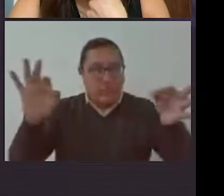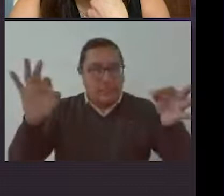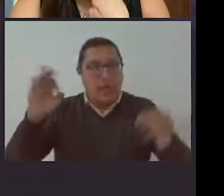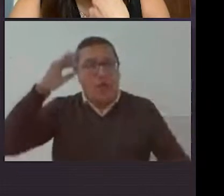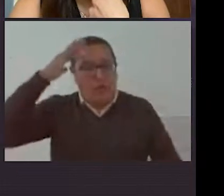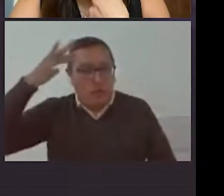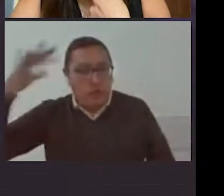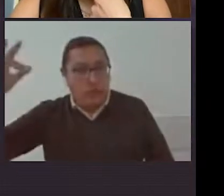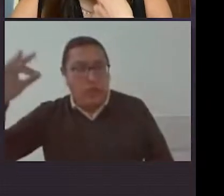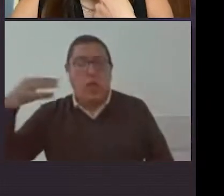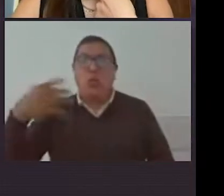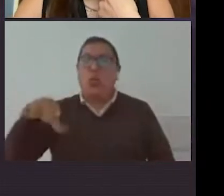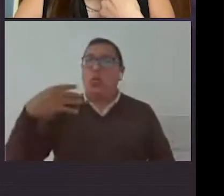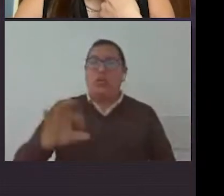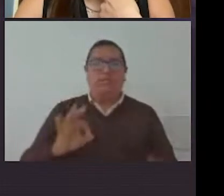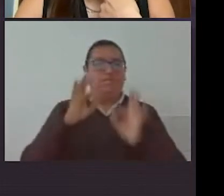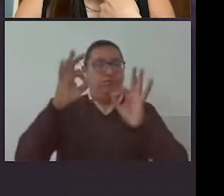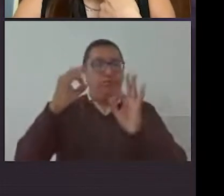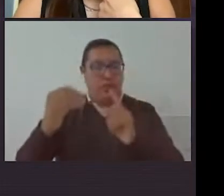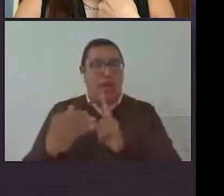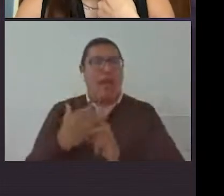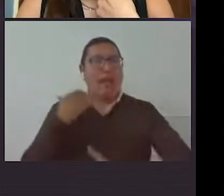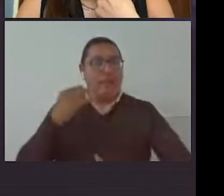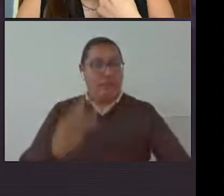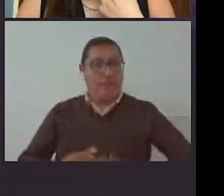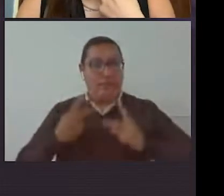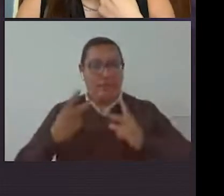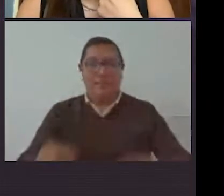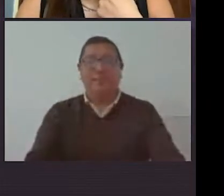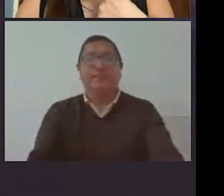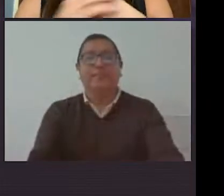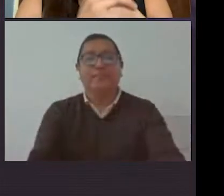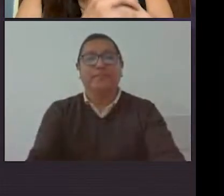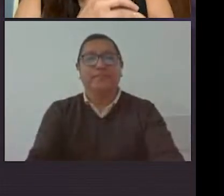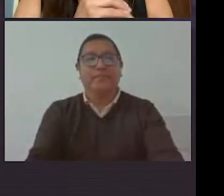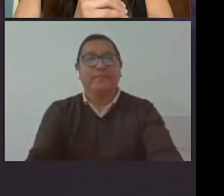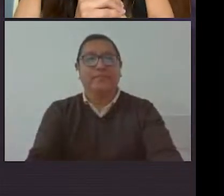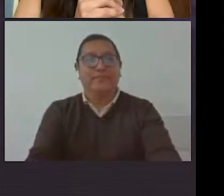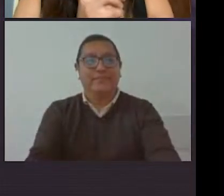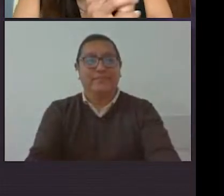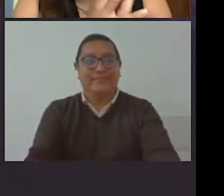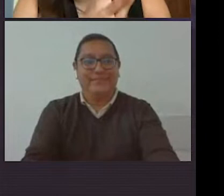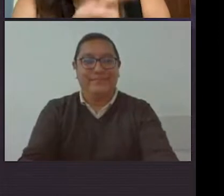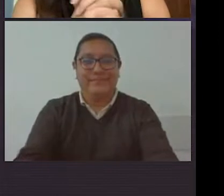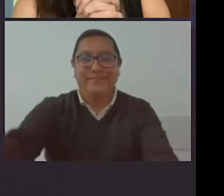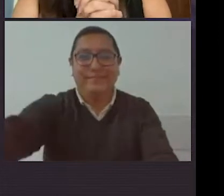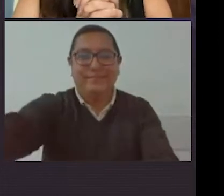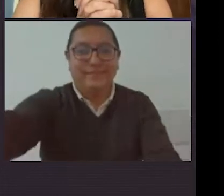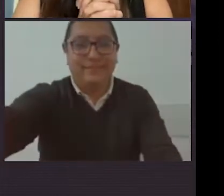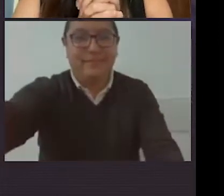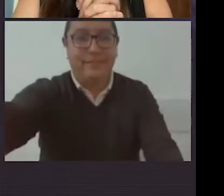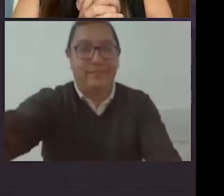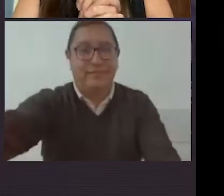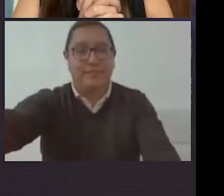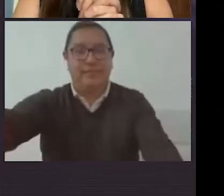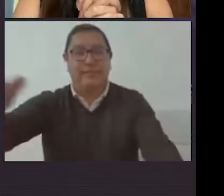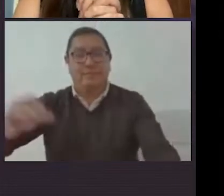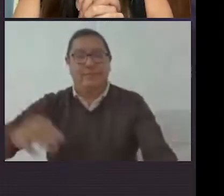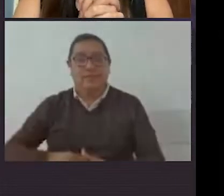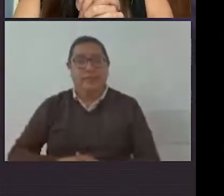nuestra frase. Ahora sí, bienvenidos, bienvenidas al ser humano detrás del